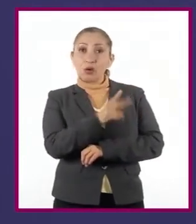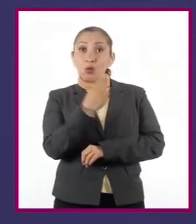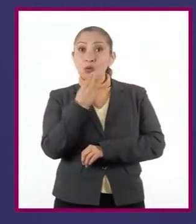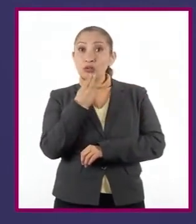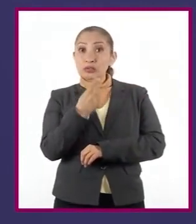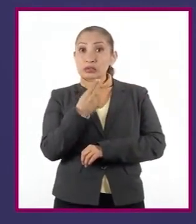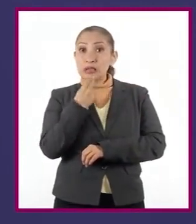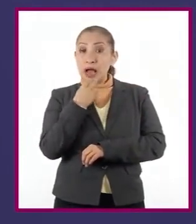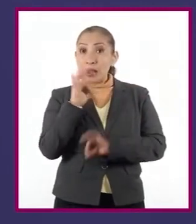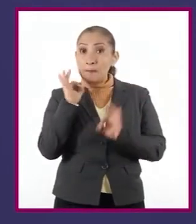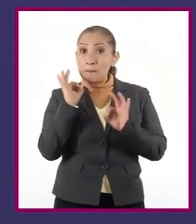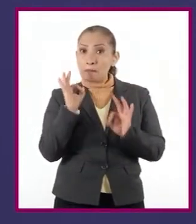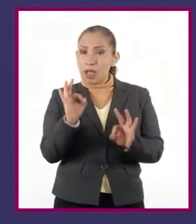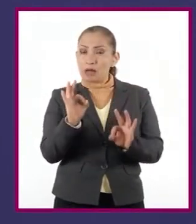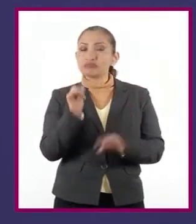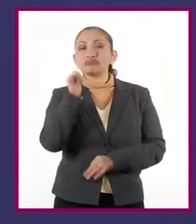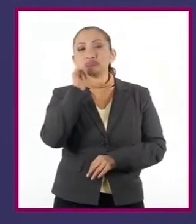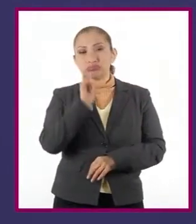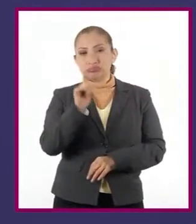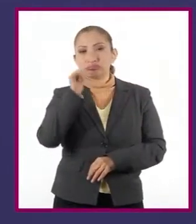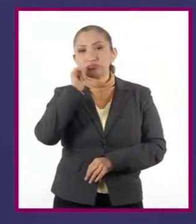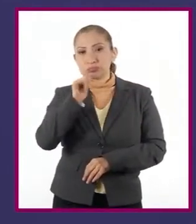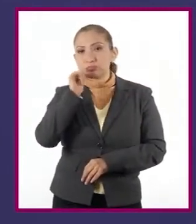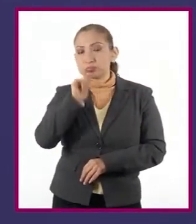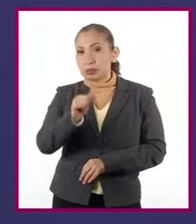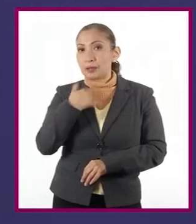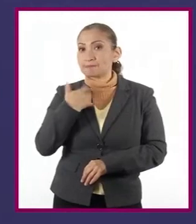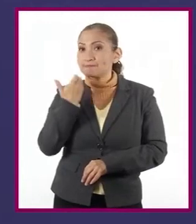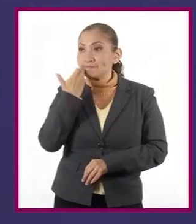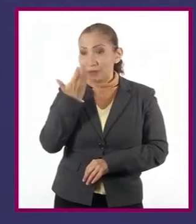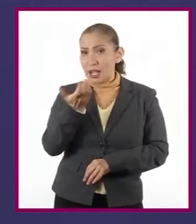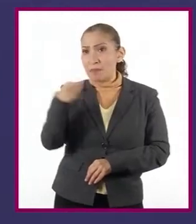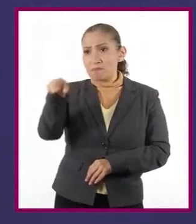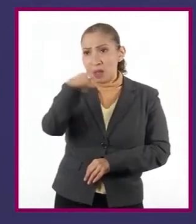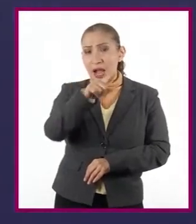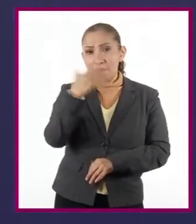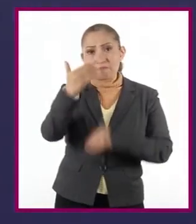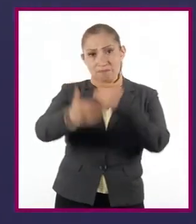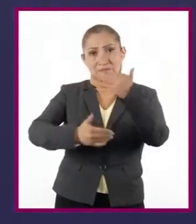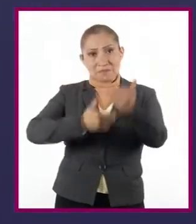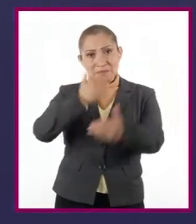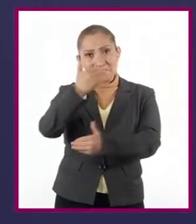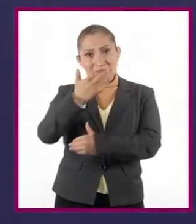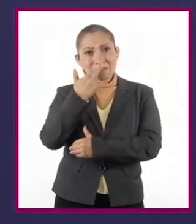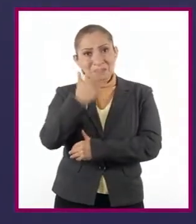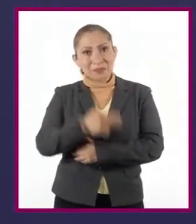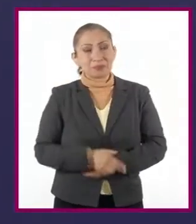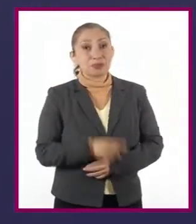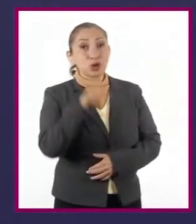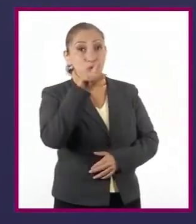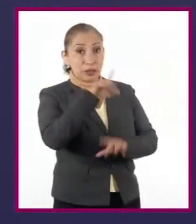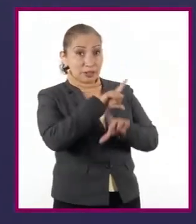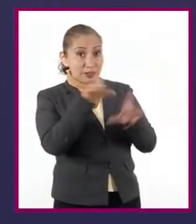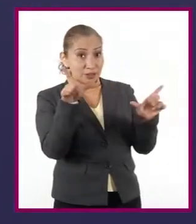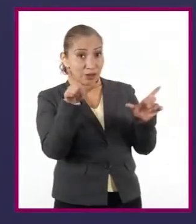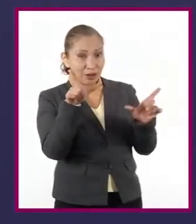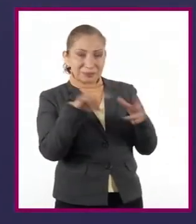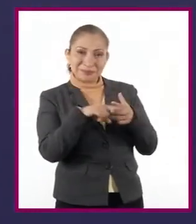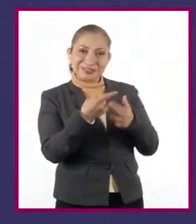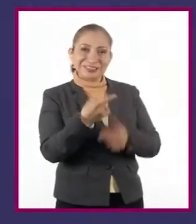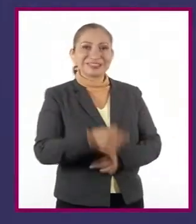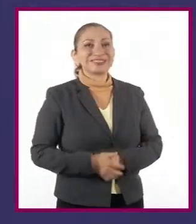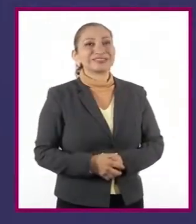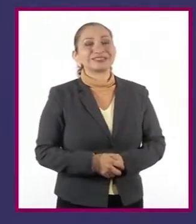usarlos adecuadamente siempre será algo deseable para nuestro desarrollo. ¿Todo listo? ¡Aquí